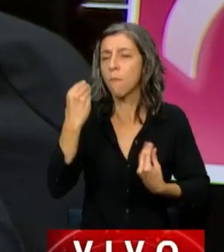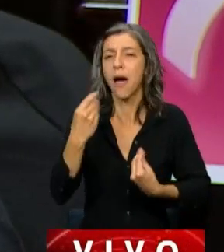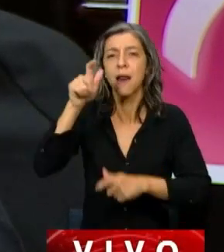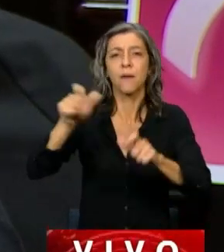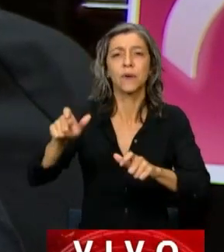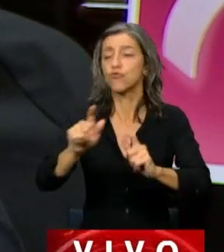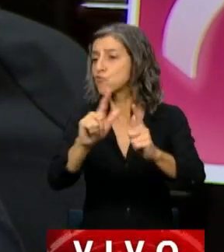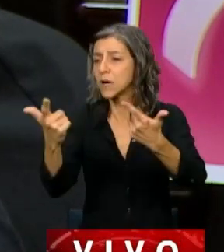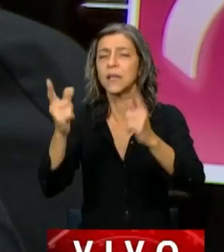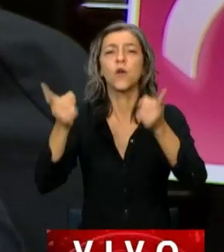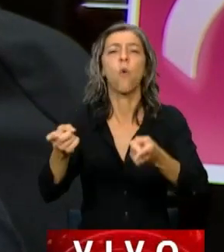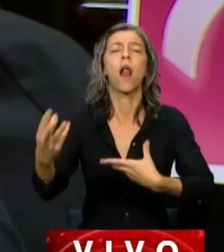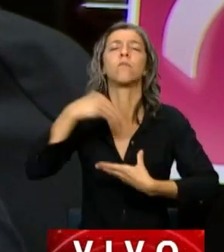siempre.